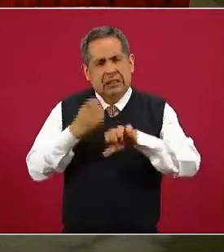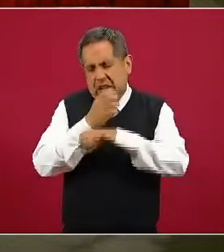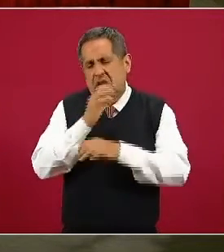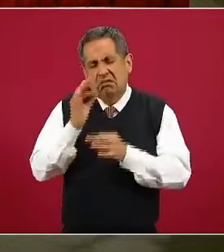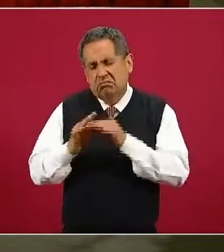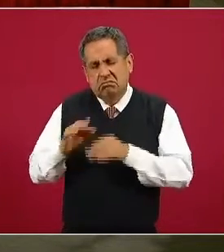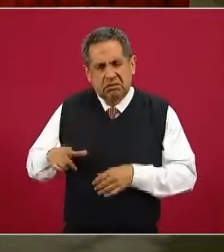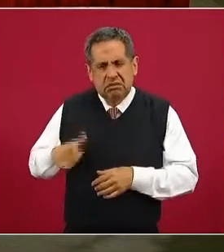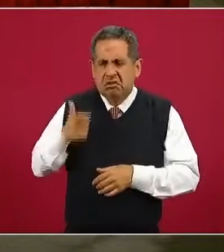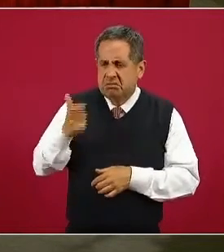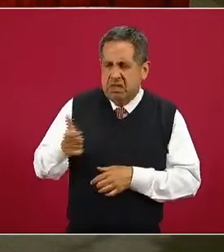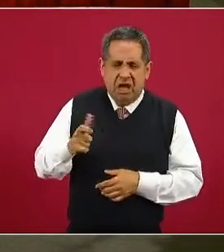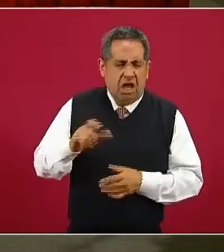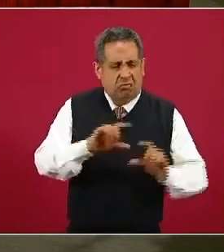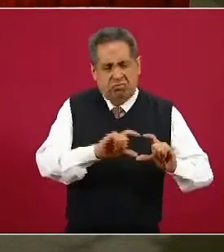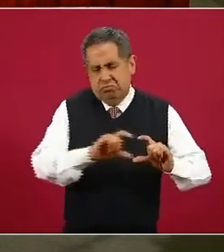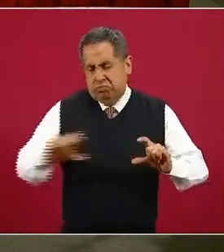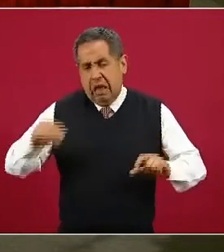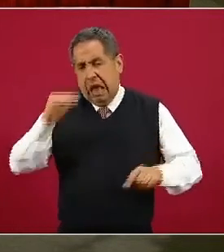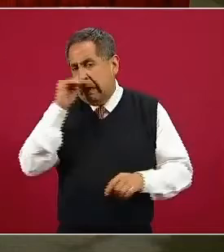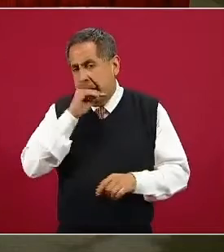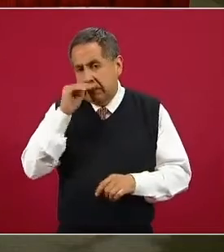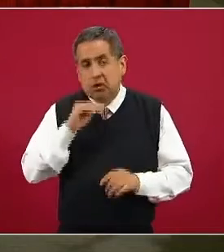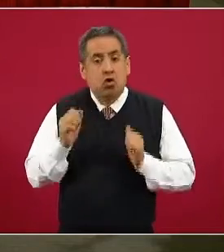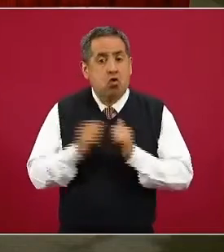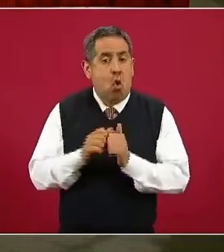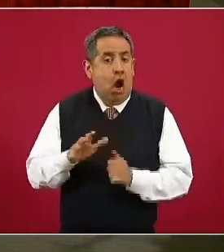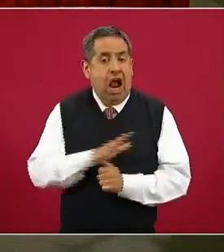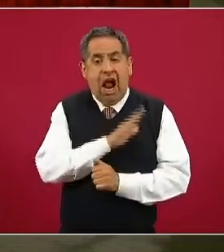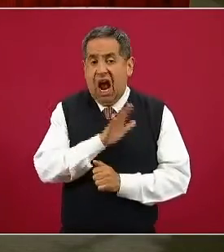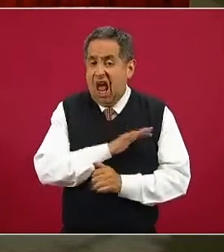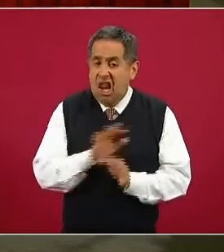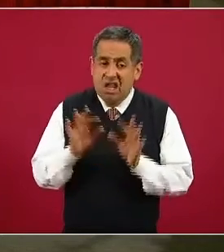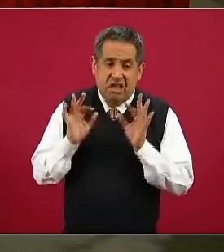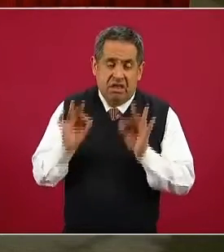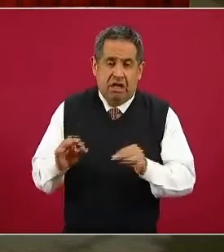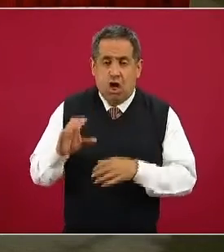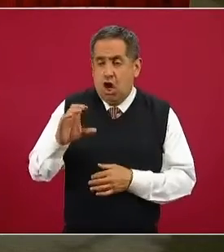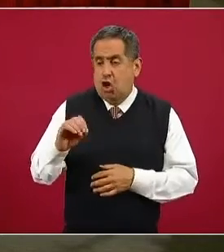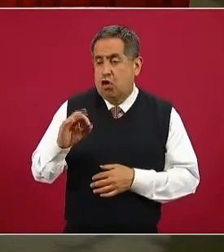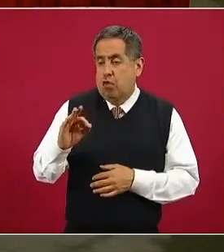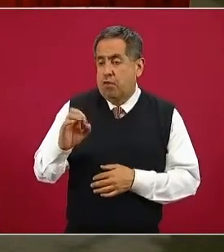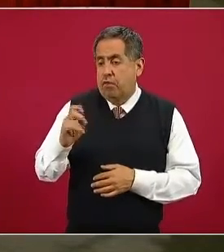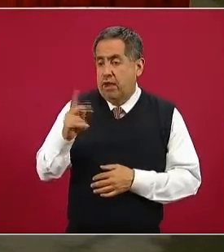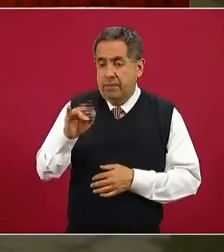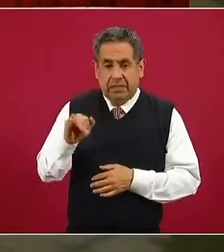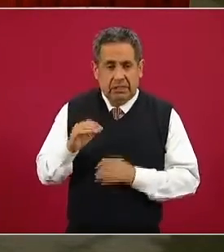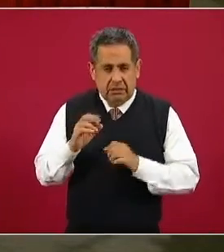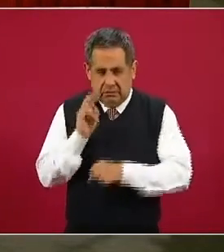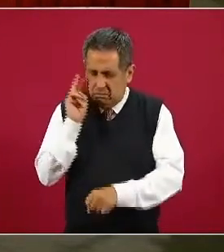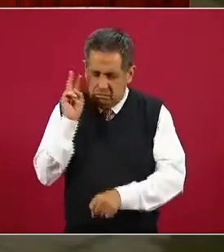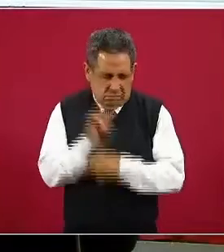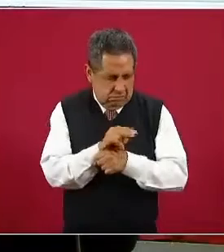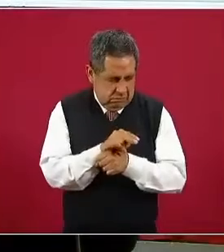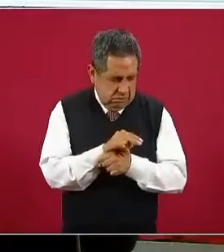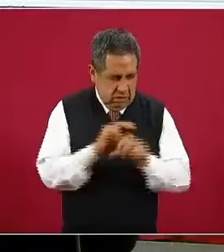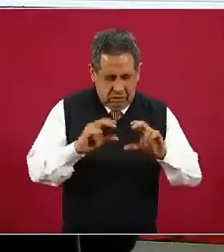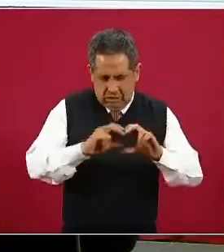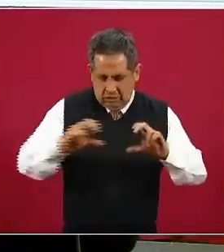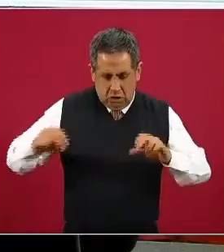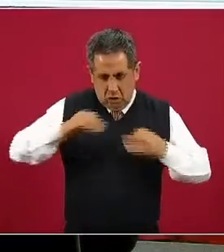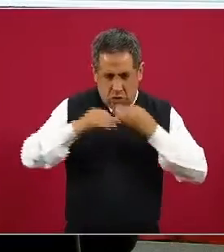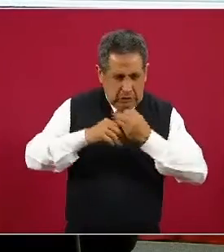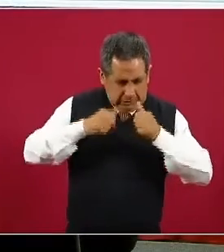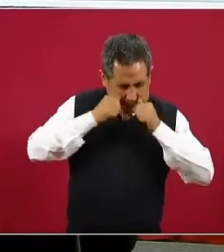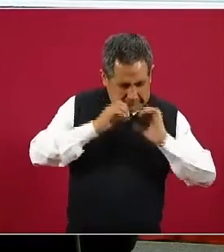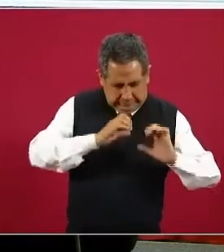en donde también tenemos un gran control de calidad, un enorme. COFEPRIS participa en el control de calidad de todos los lotes de